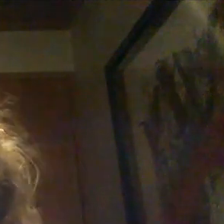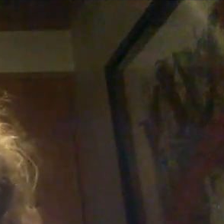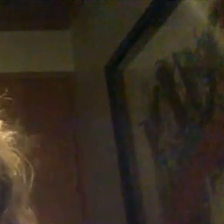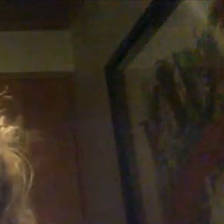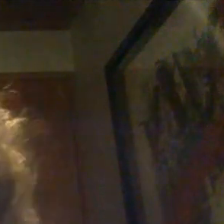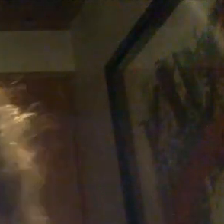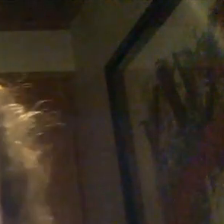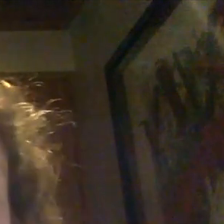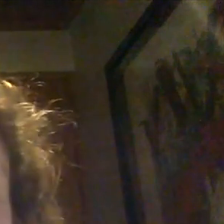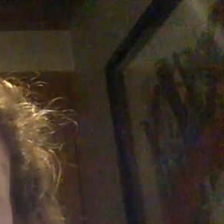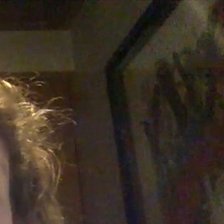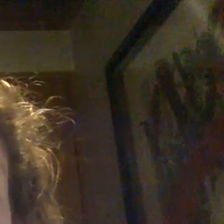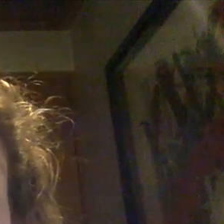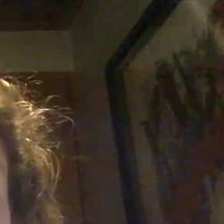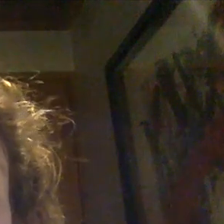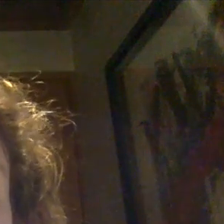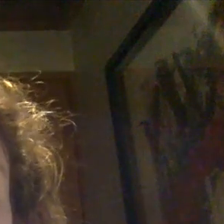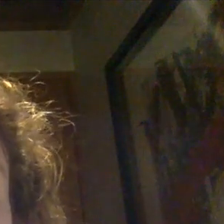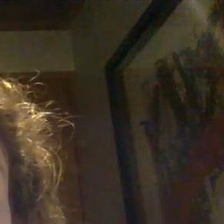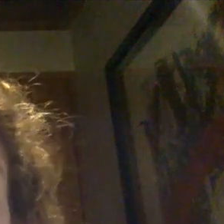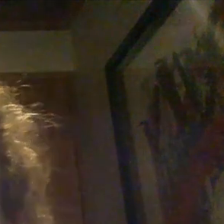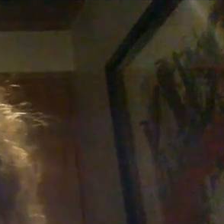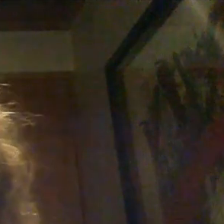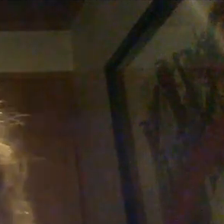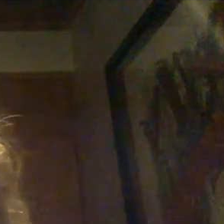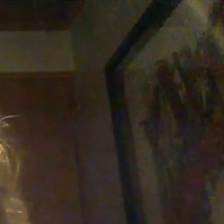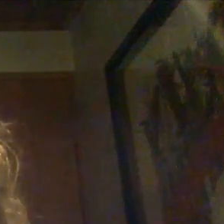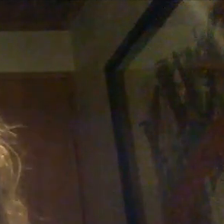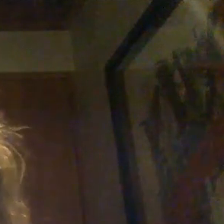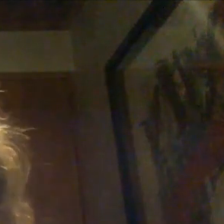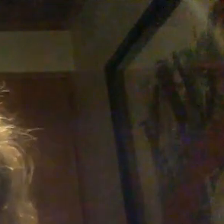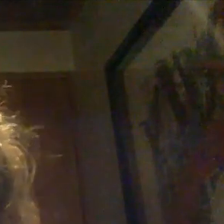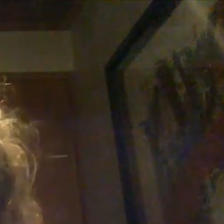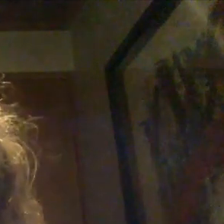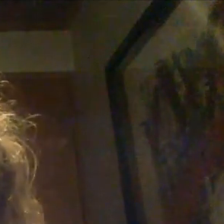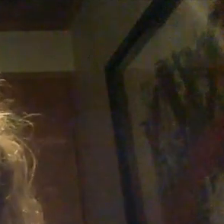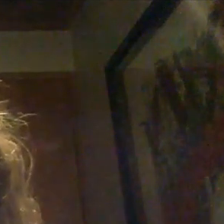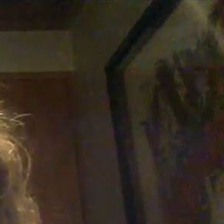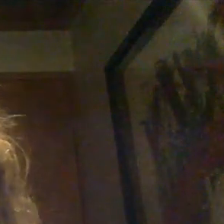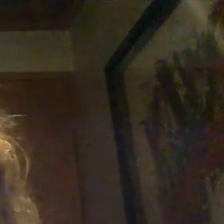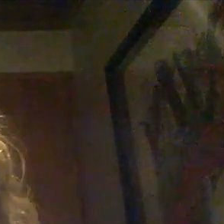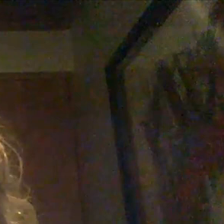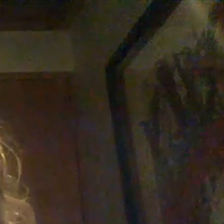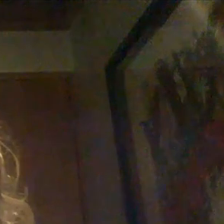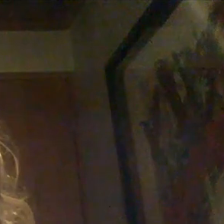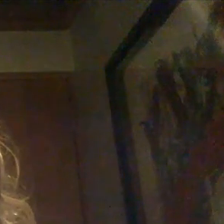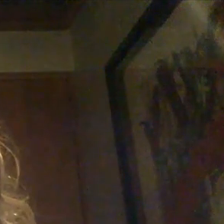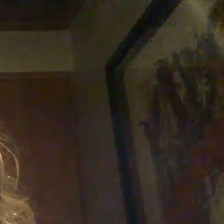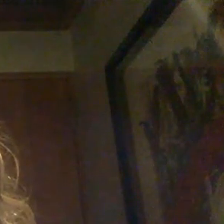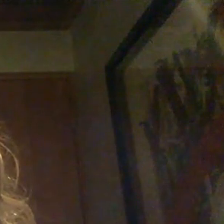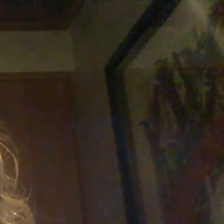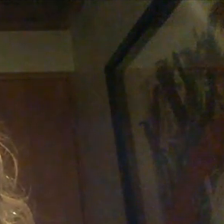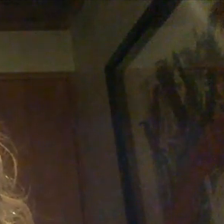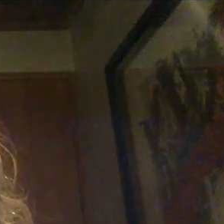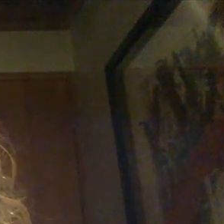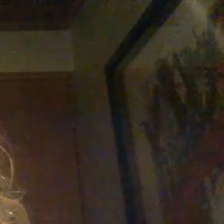Primero que todo, muchas gracias por la presentación, estuvo muy buena, bastante clara, como que de hecho siento que entendí mucho mejor